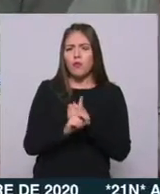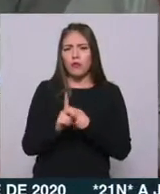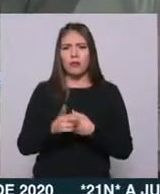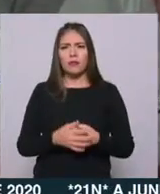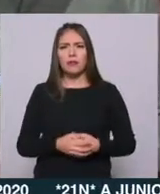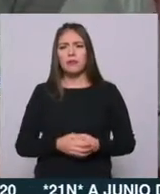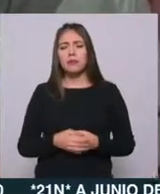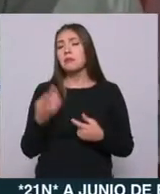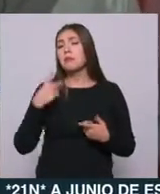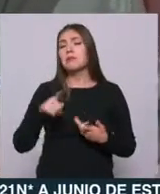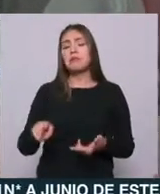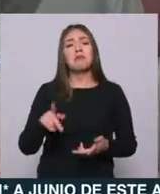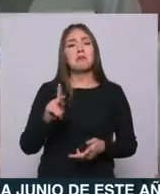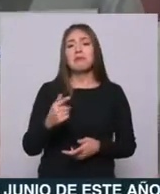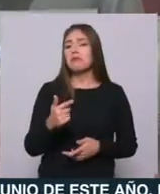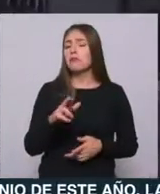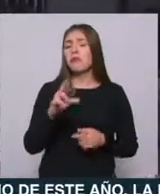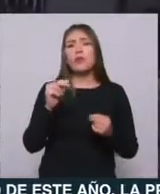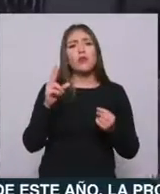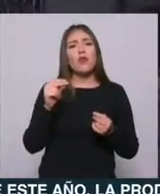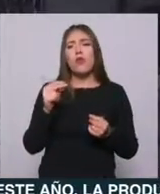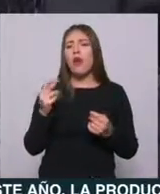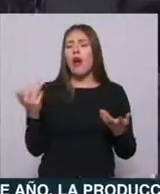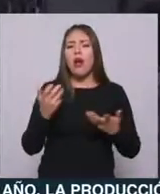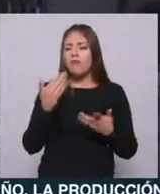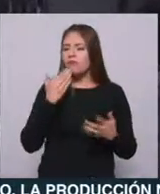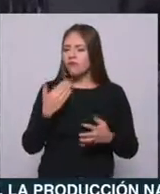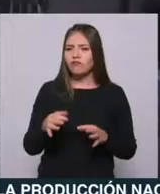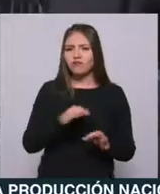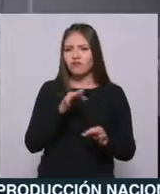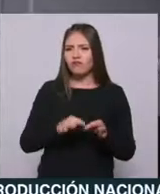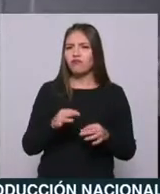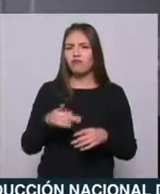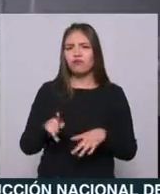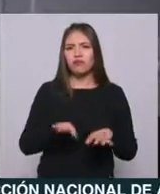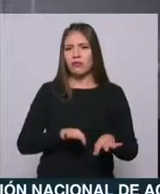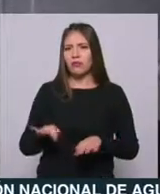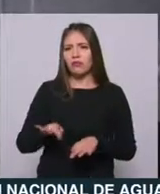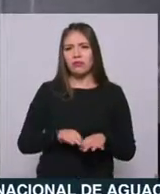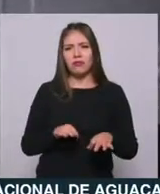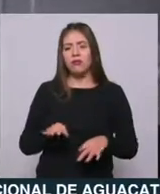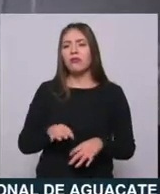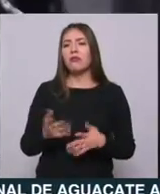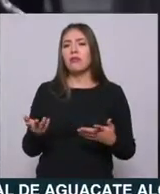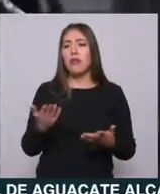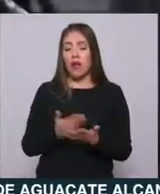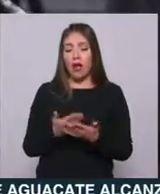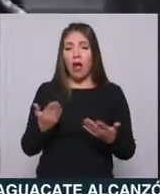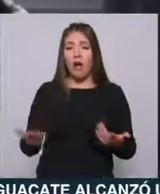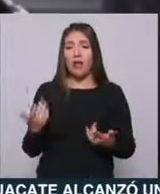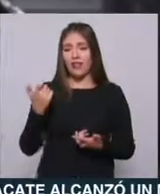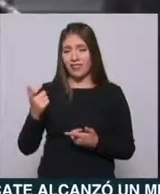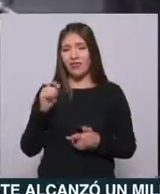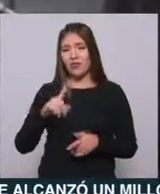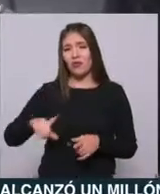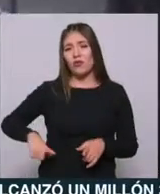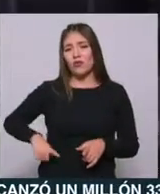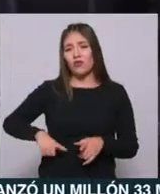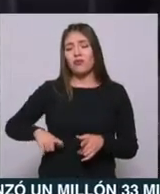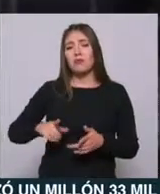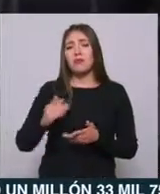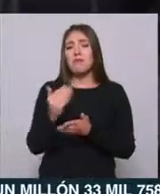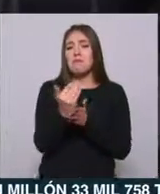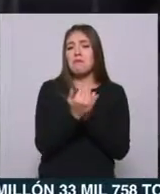no logran concretarse institucionalmente. Ahora con la reciente administración tuvieron un recorte presupuestal de casi